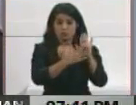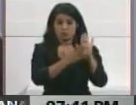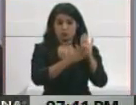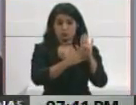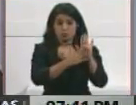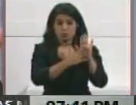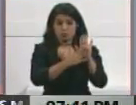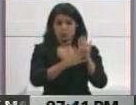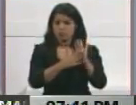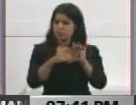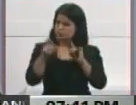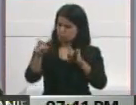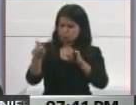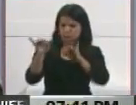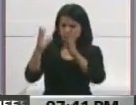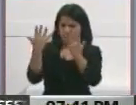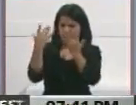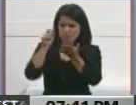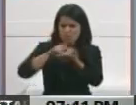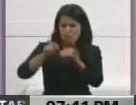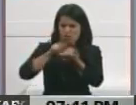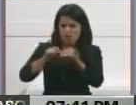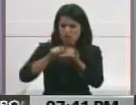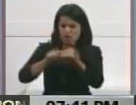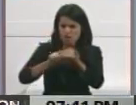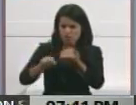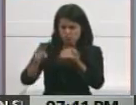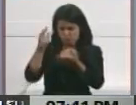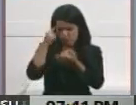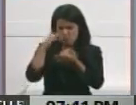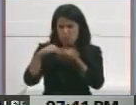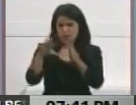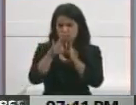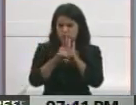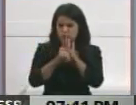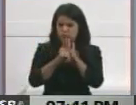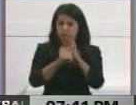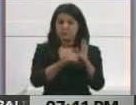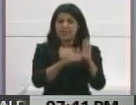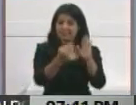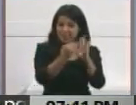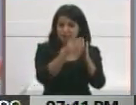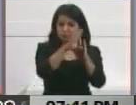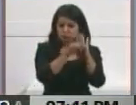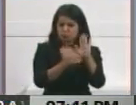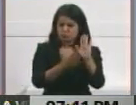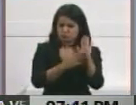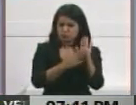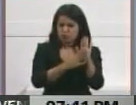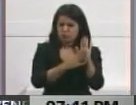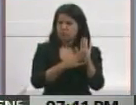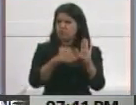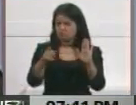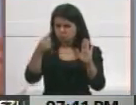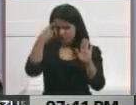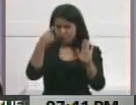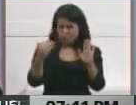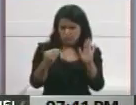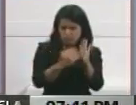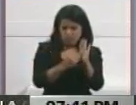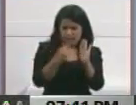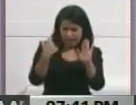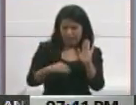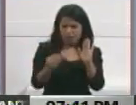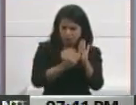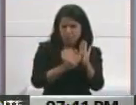cual usted fue corredor una figura jurídica que sustente que fundamente un ampich contra el presidente maduro un juicio